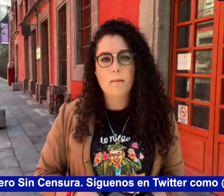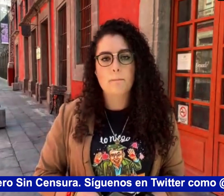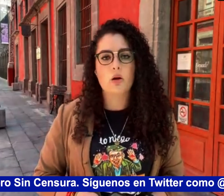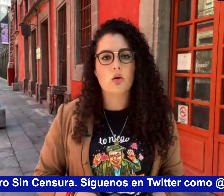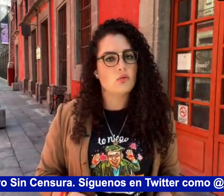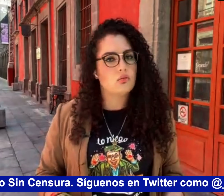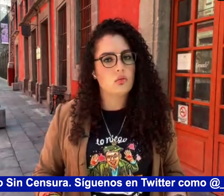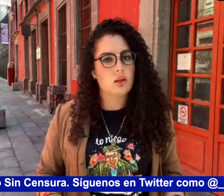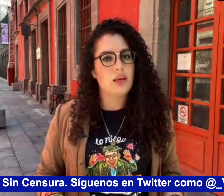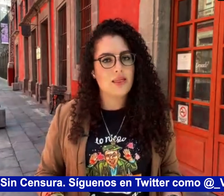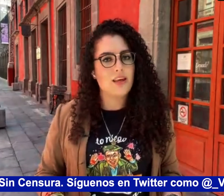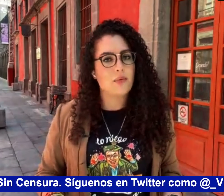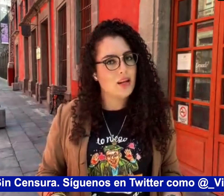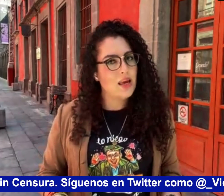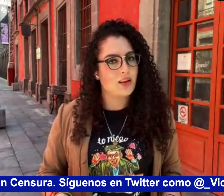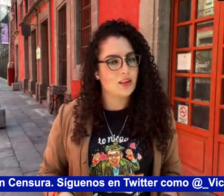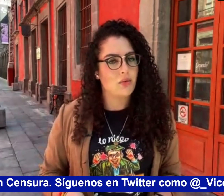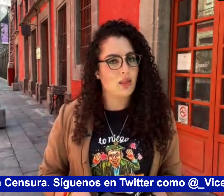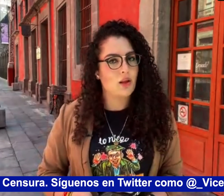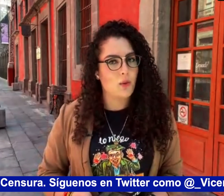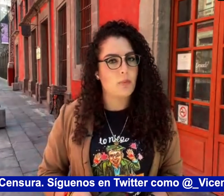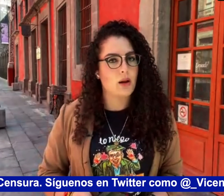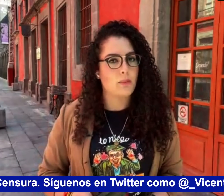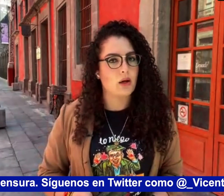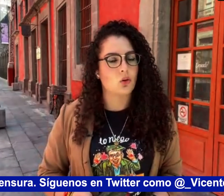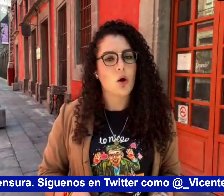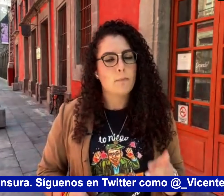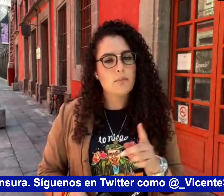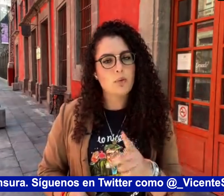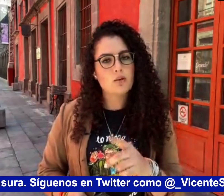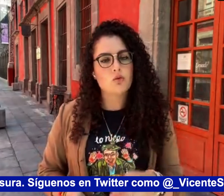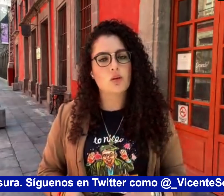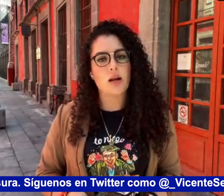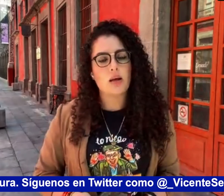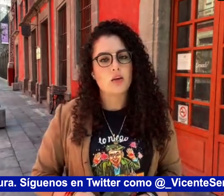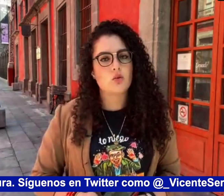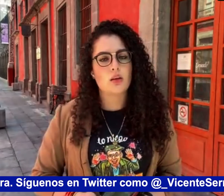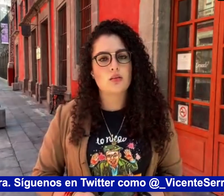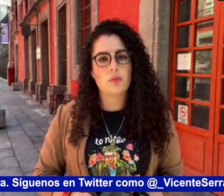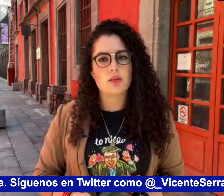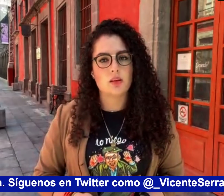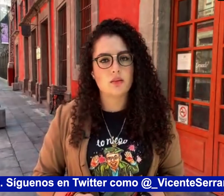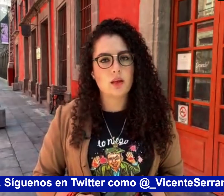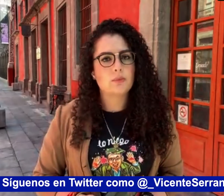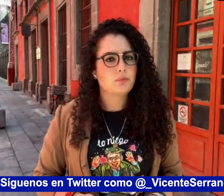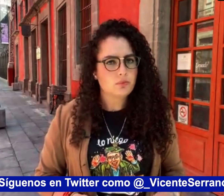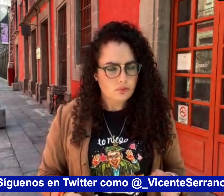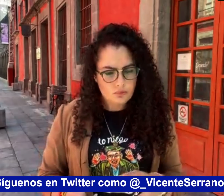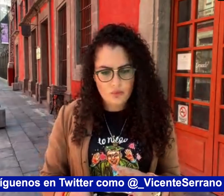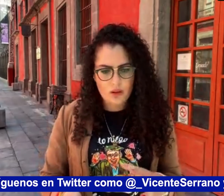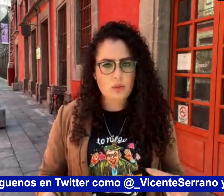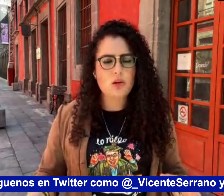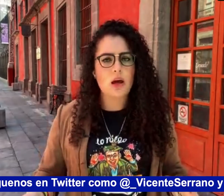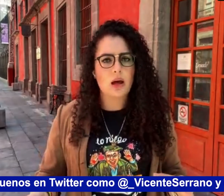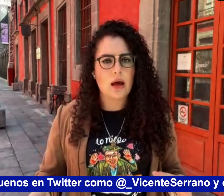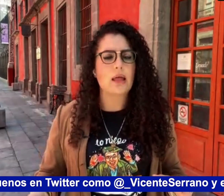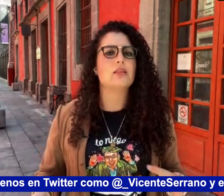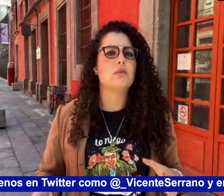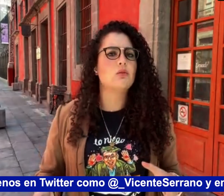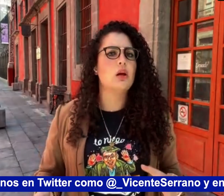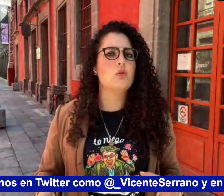pacto, pero ¿quién debería de verdad de romper el pacto? Vamos a ver, escuchar esto que dice el presidente. Vamos